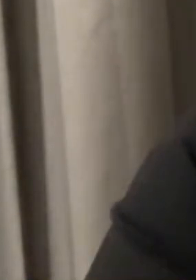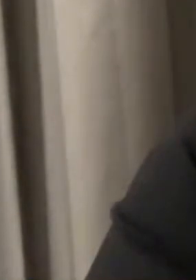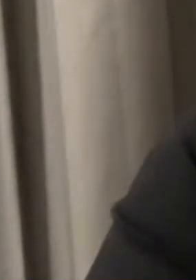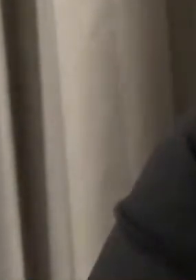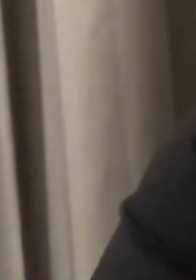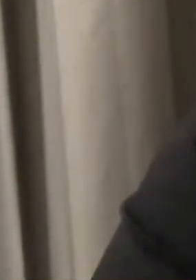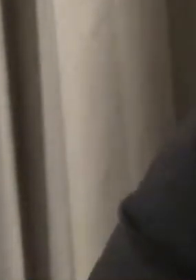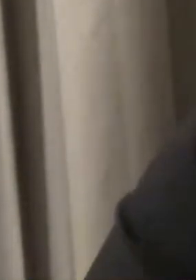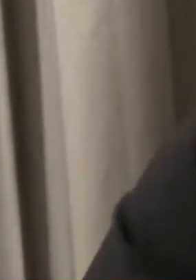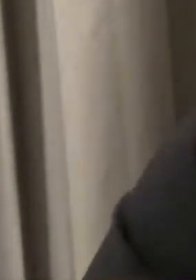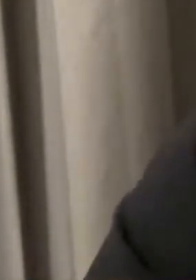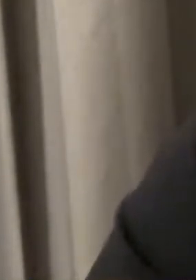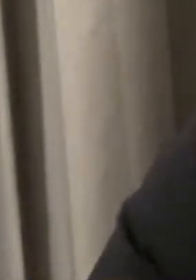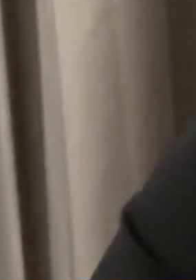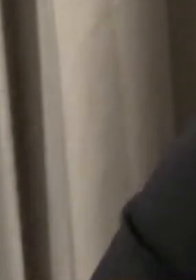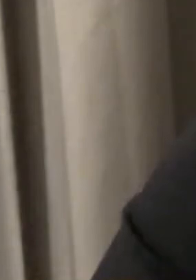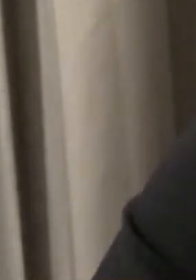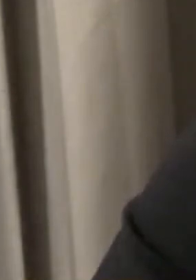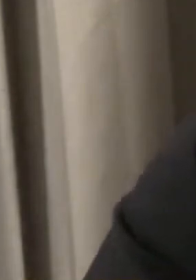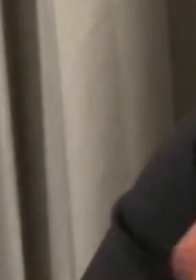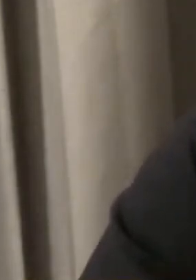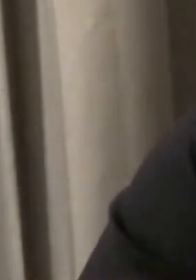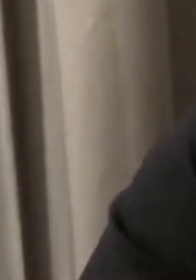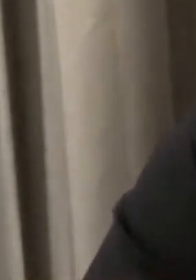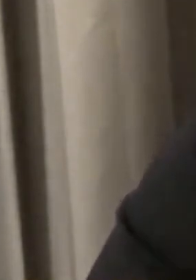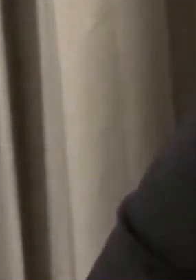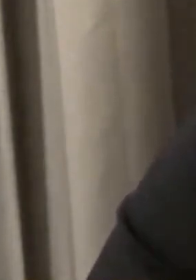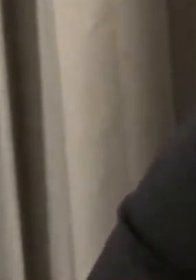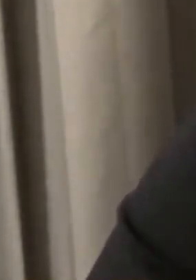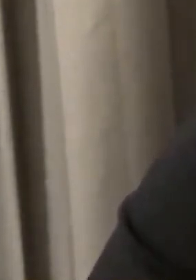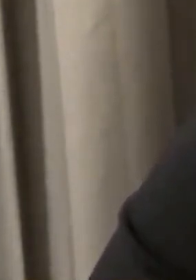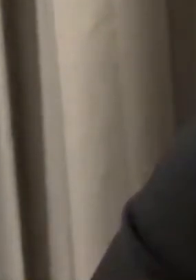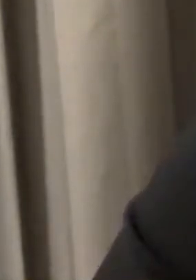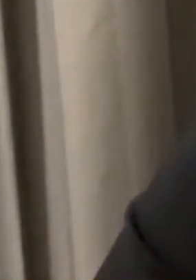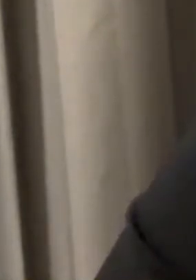un comunicado del PRI con eso de que el presidente del